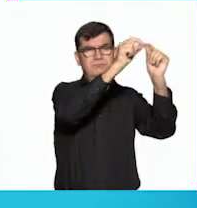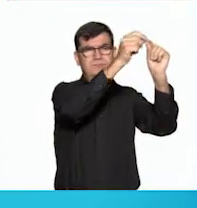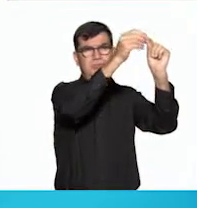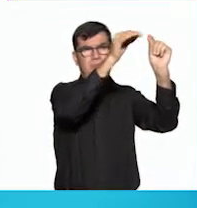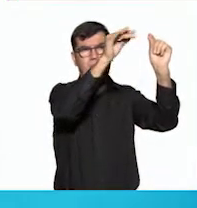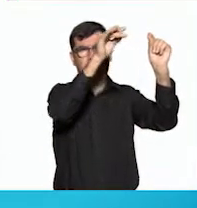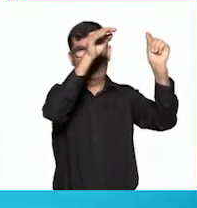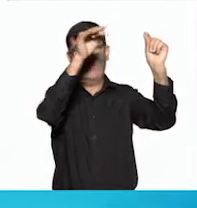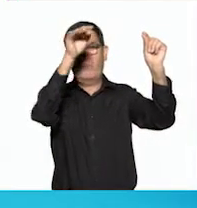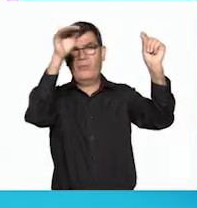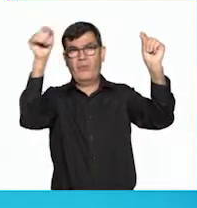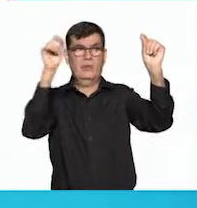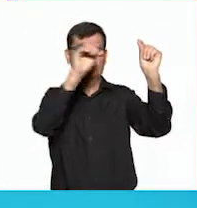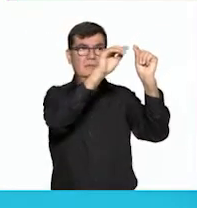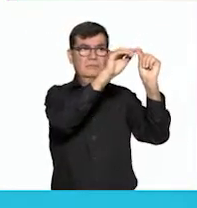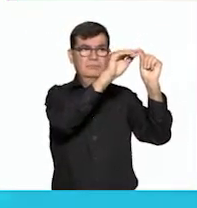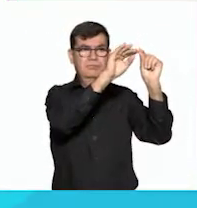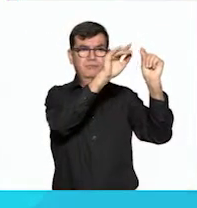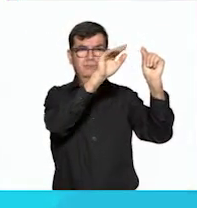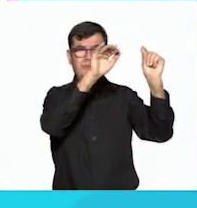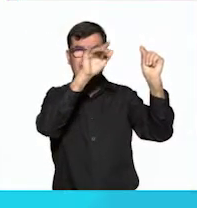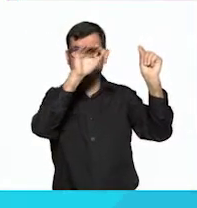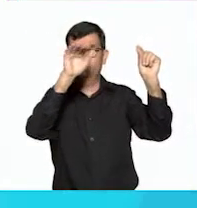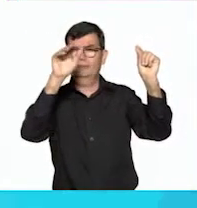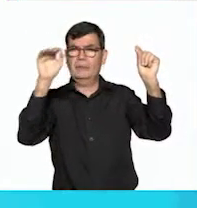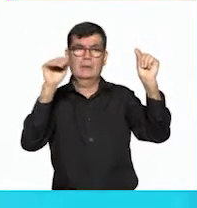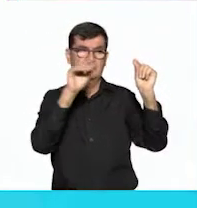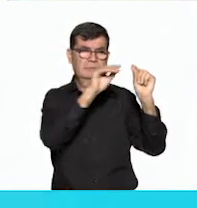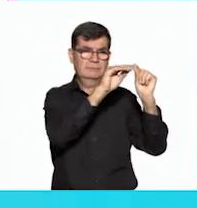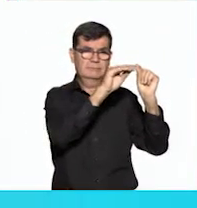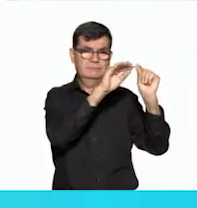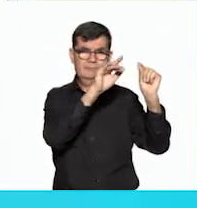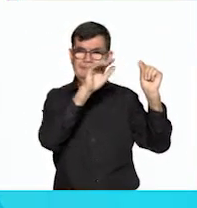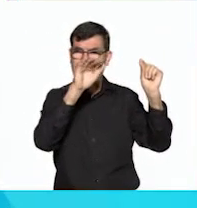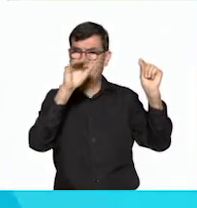te diste cuenta? Sí, sí, es cierto, son renglones largos. Y